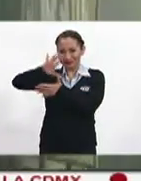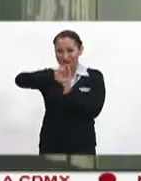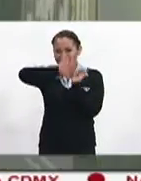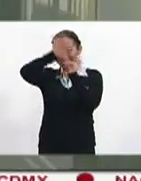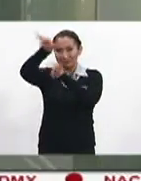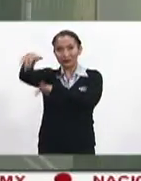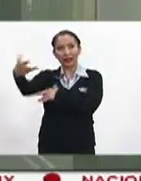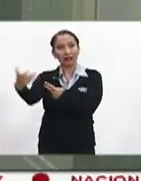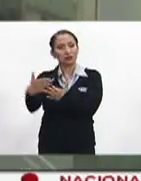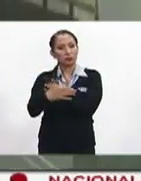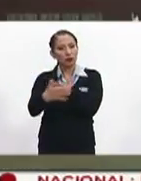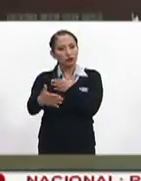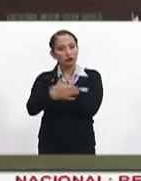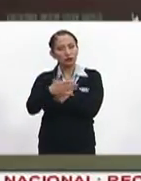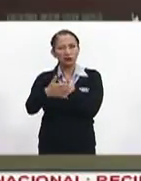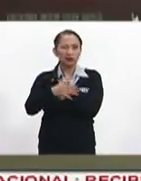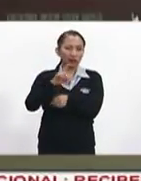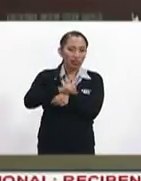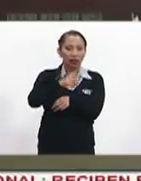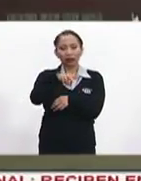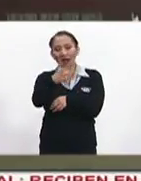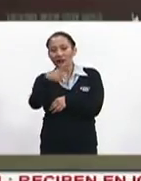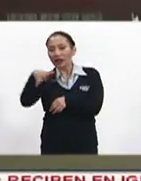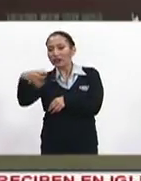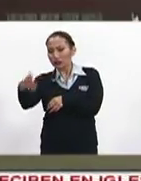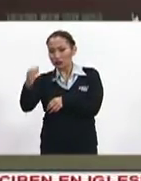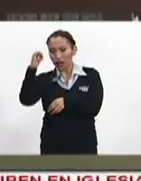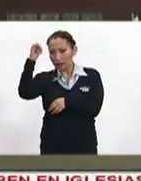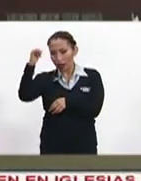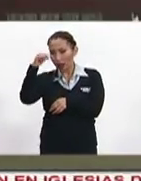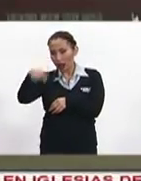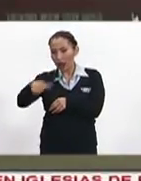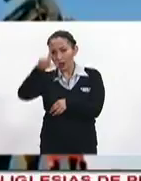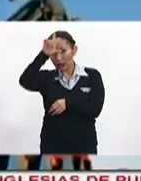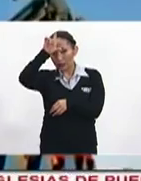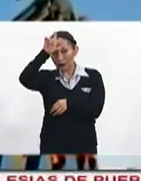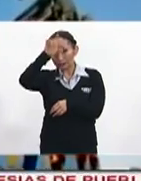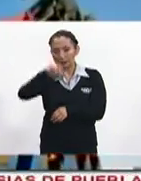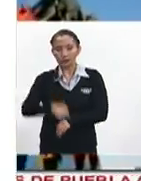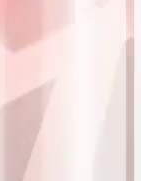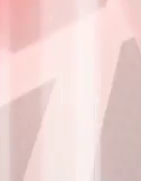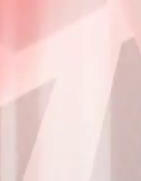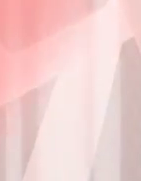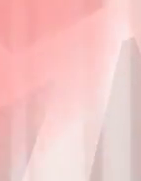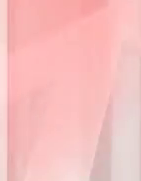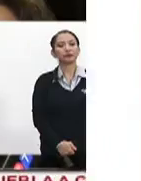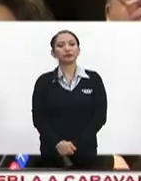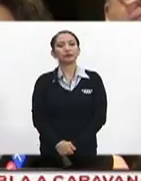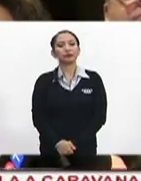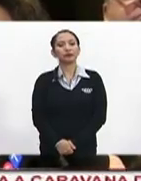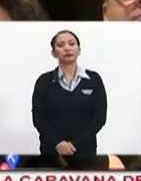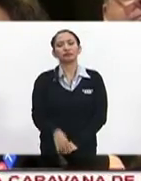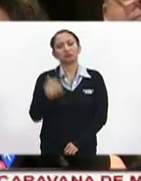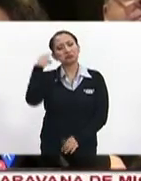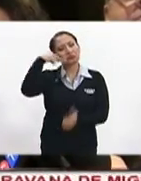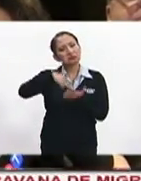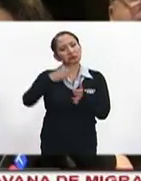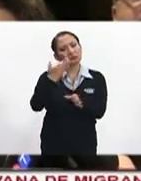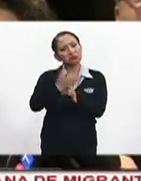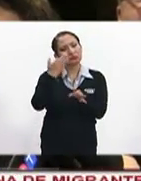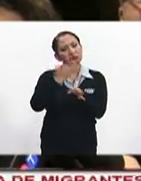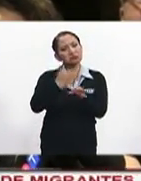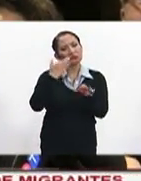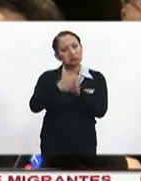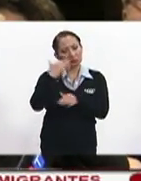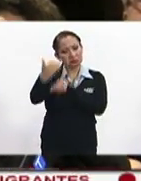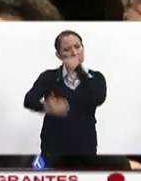va a realizar entre los días 13 y 14 de abril en Lima, Perú. Creo que estamos en un momento